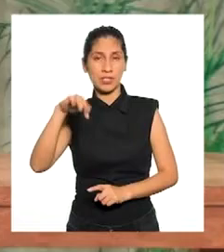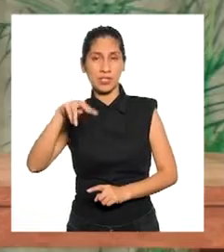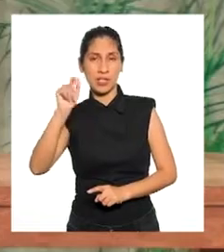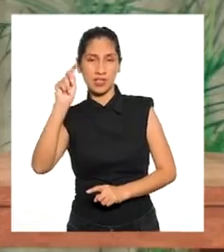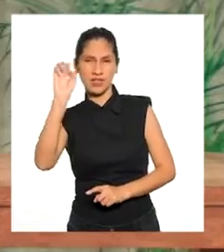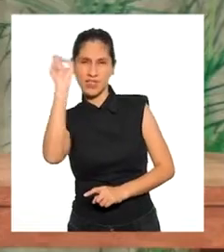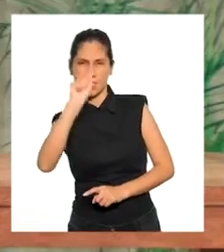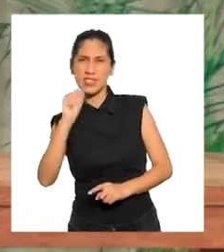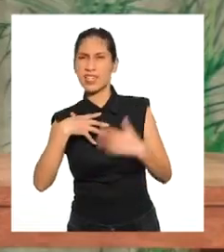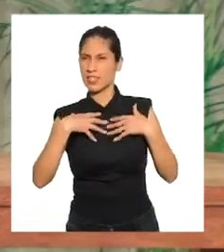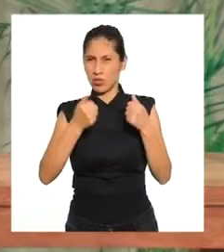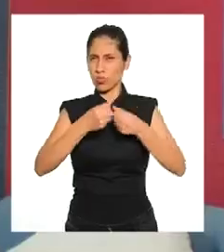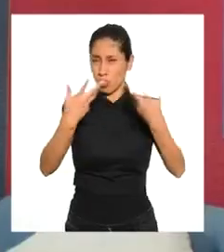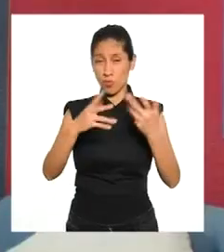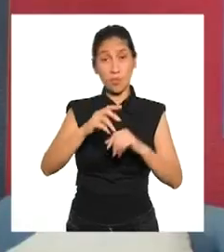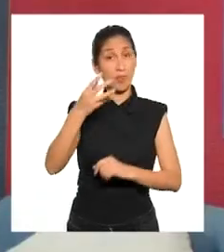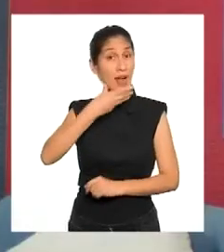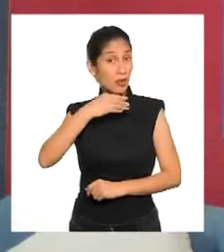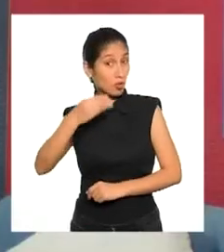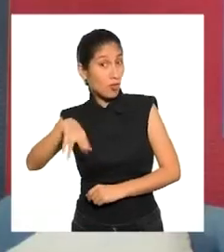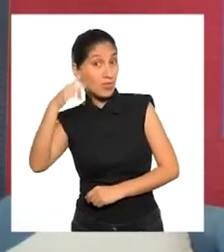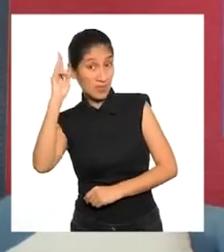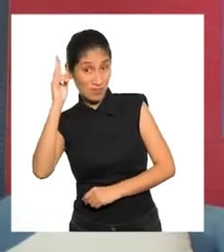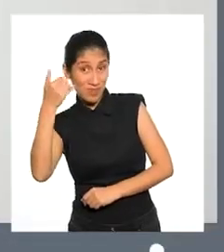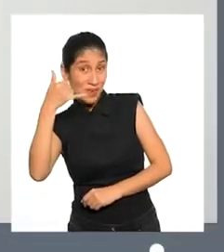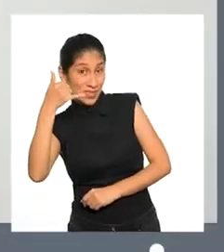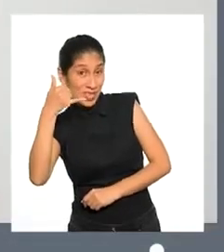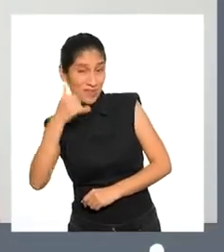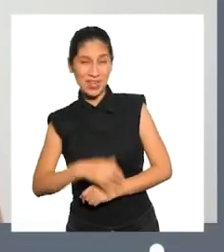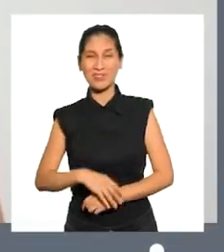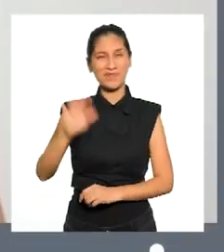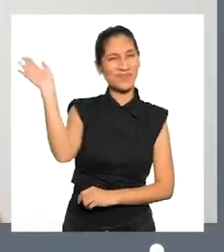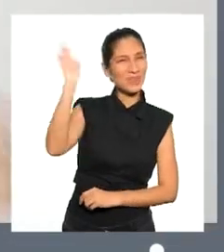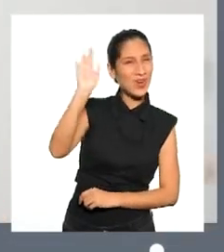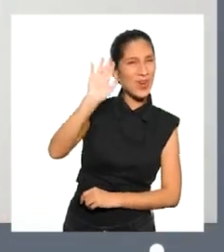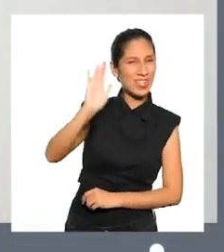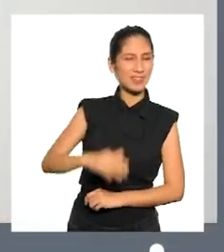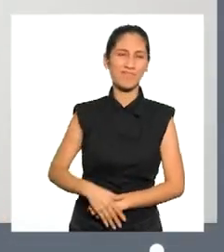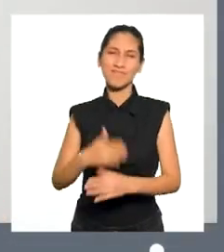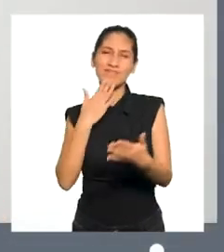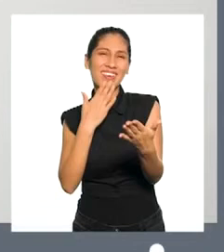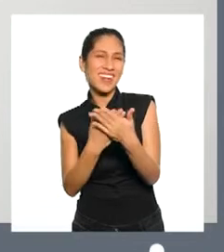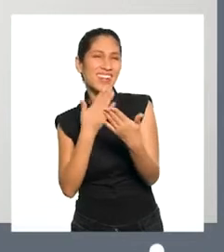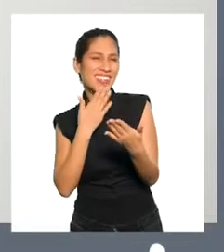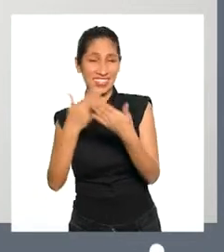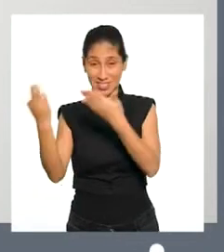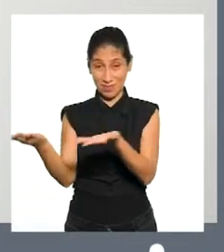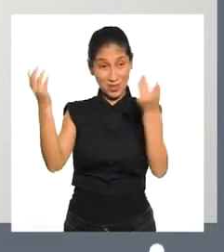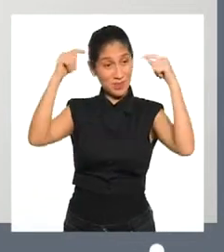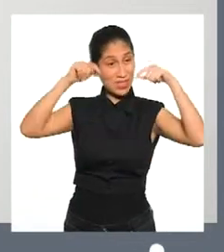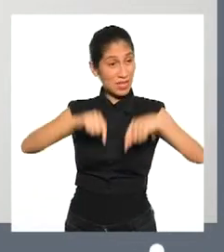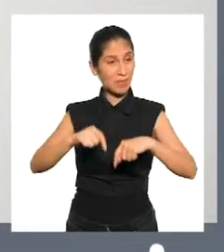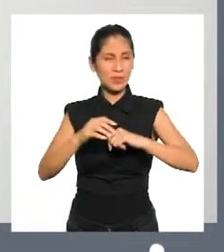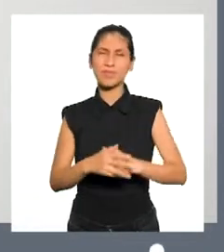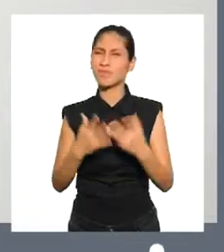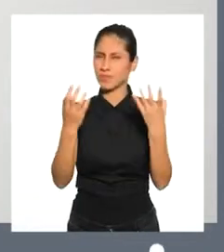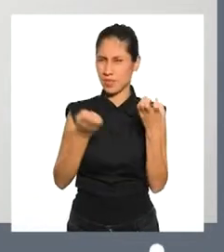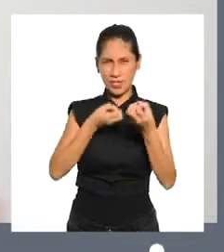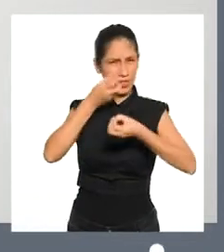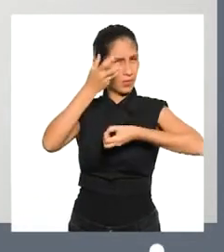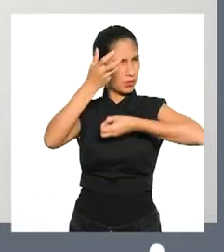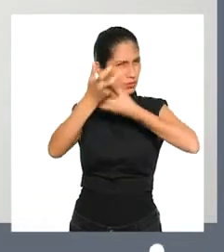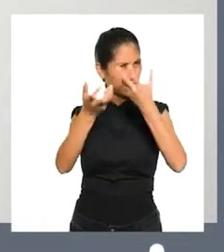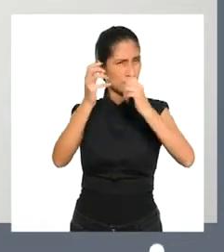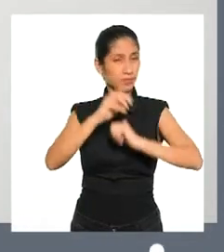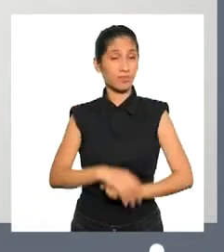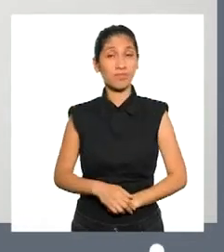la Promo 2021. Hola, bienvenidos. Hola, muchas gracias por invitarme. Les quiero contar